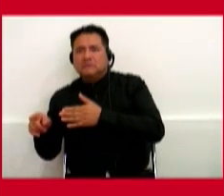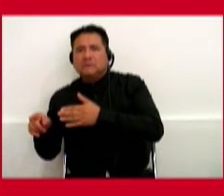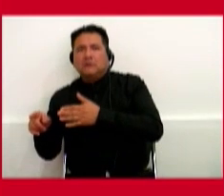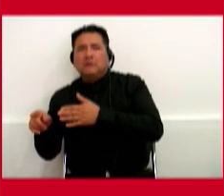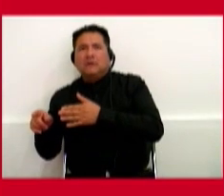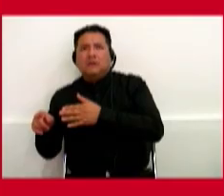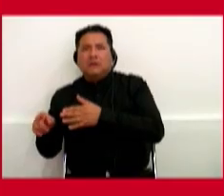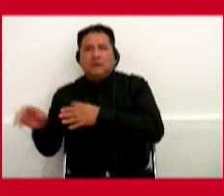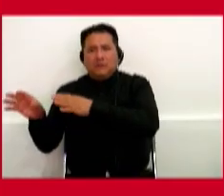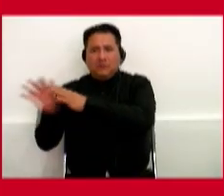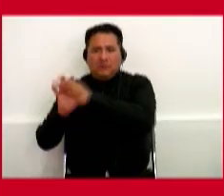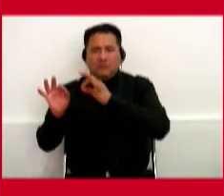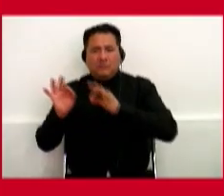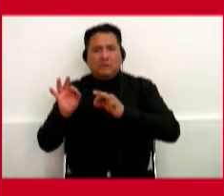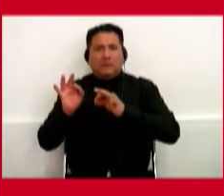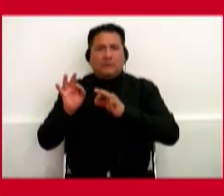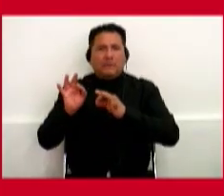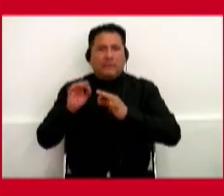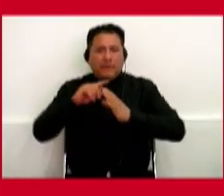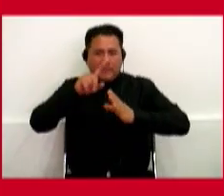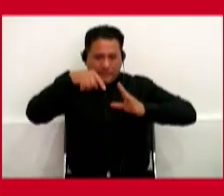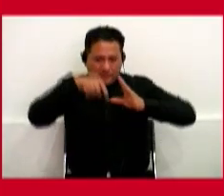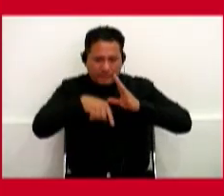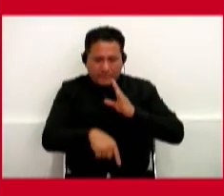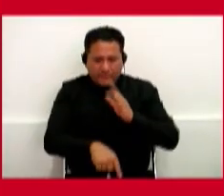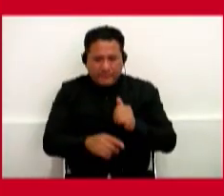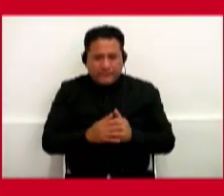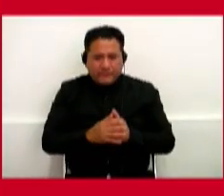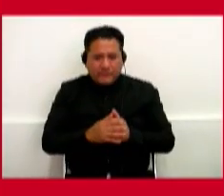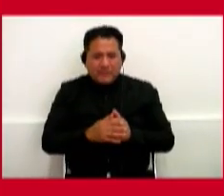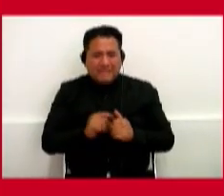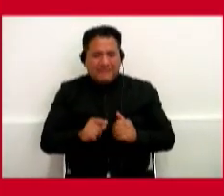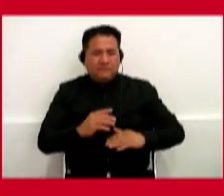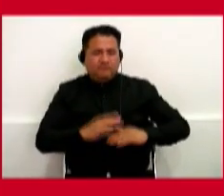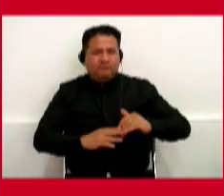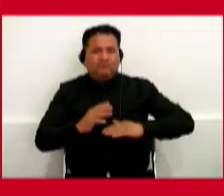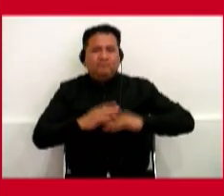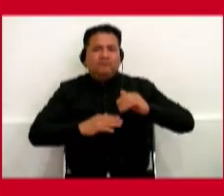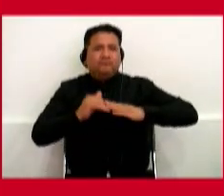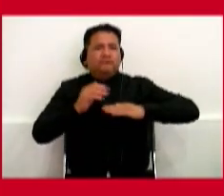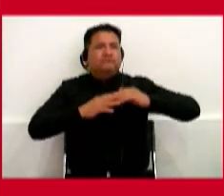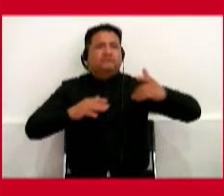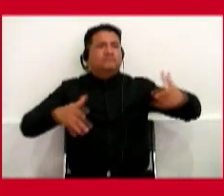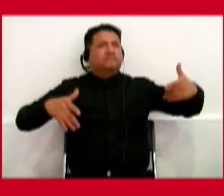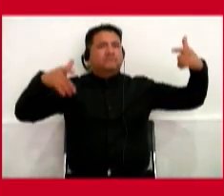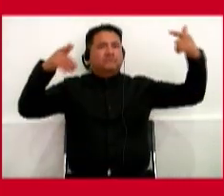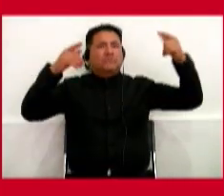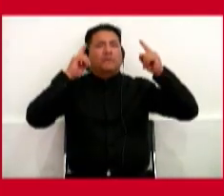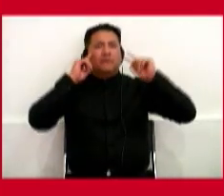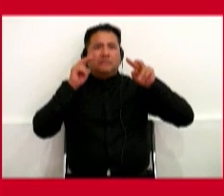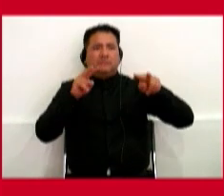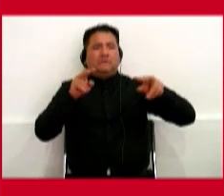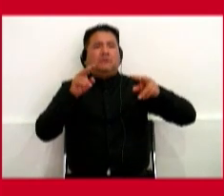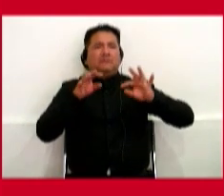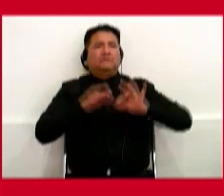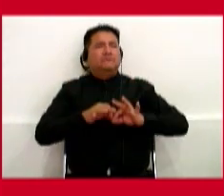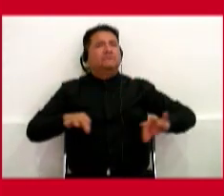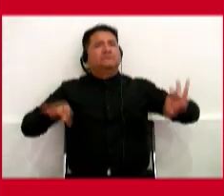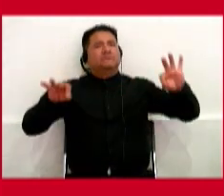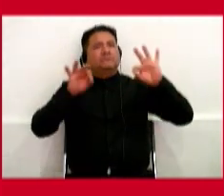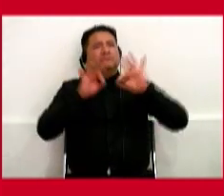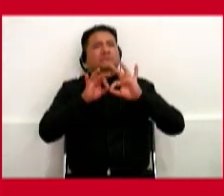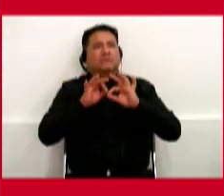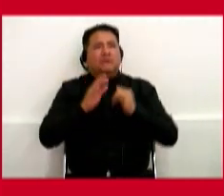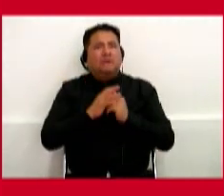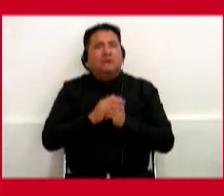opciones de rajo subterráneo en caso sea necesario, se construyen escenarios que ahí también puede ser muy importante la aplicación de algunas